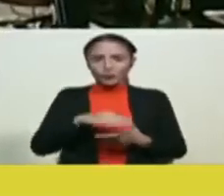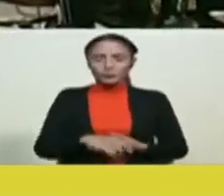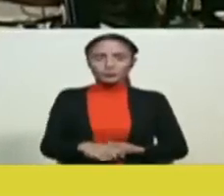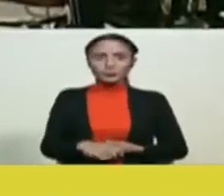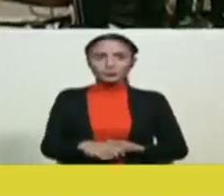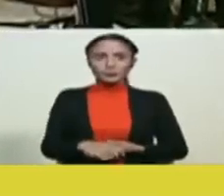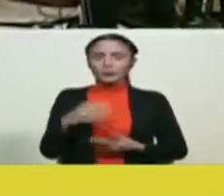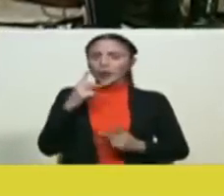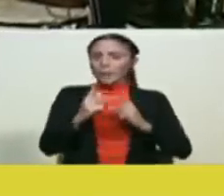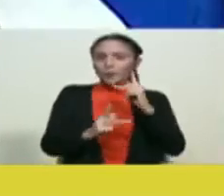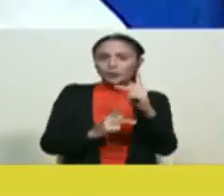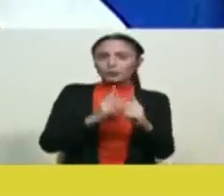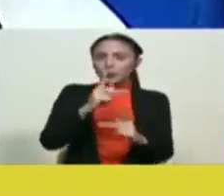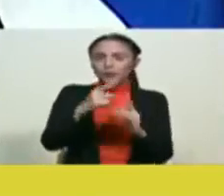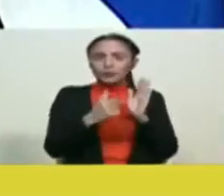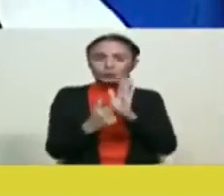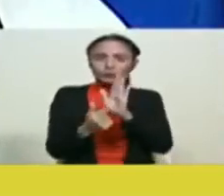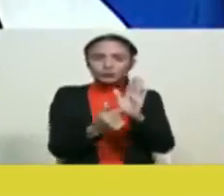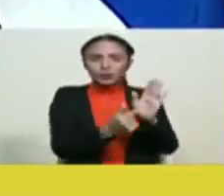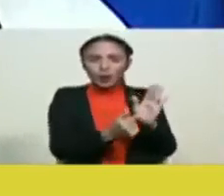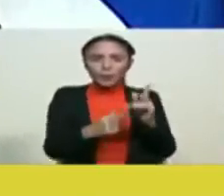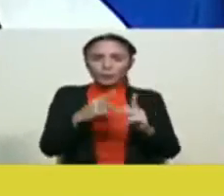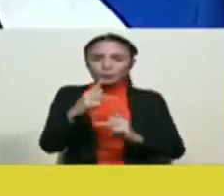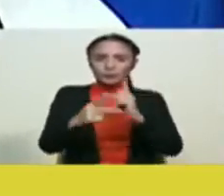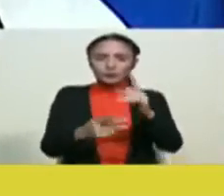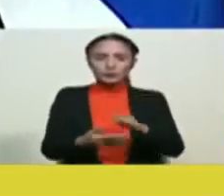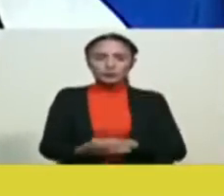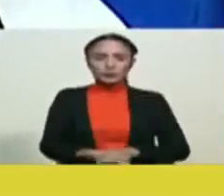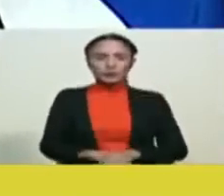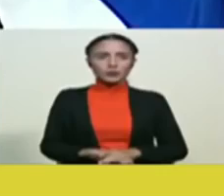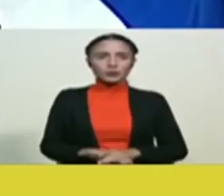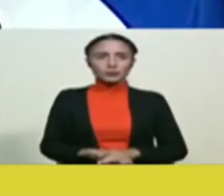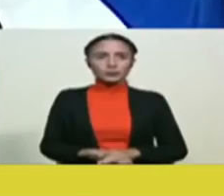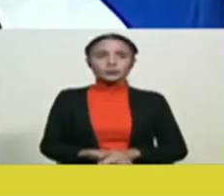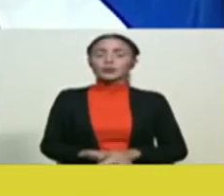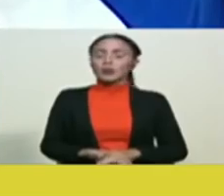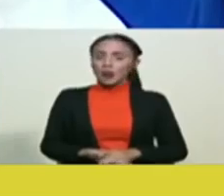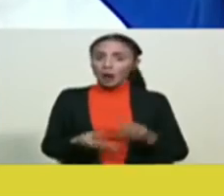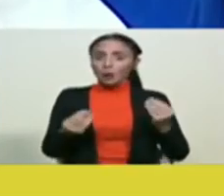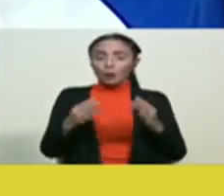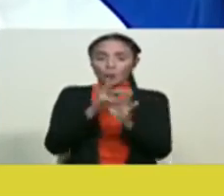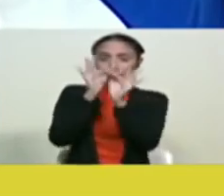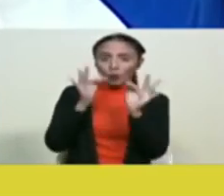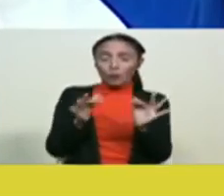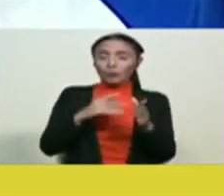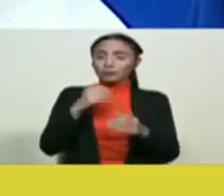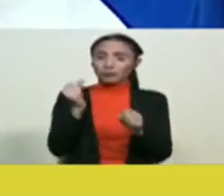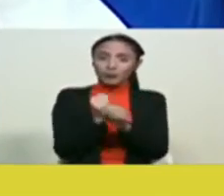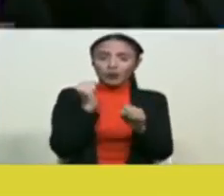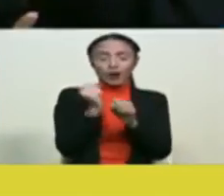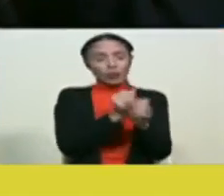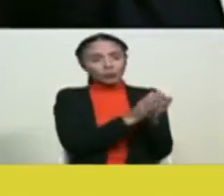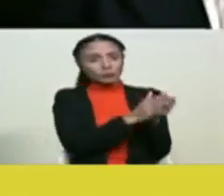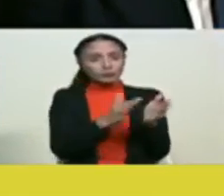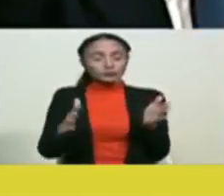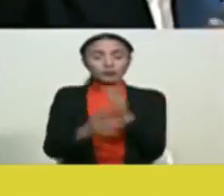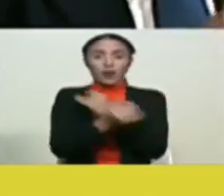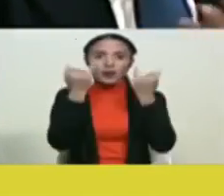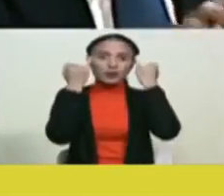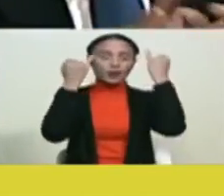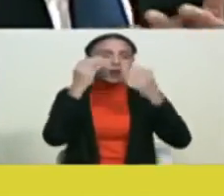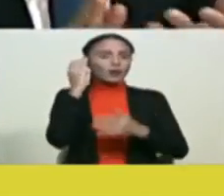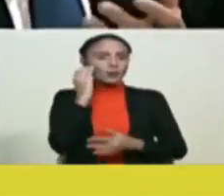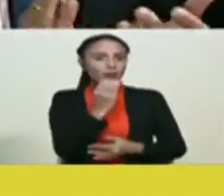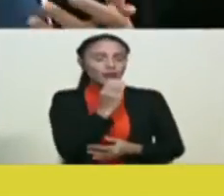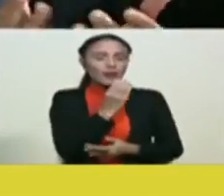en un proceso ejemplar que solo la revolución cubana podía hacer de la forma que lo ha hecho la sabiduría de fidel de